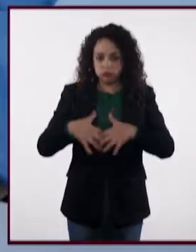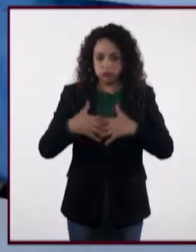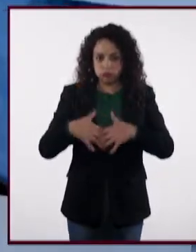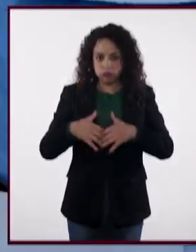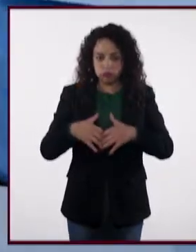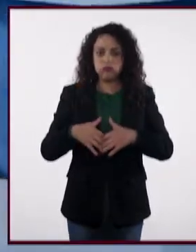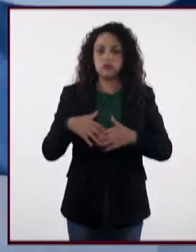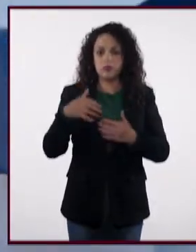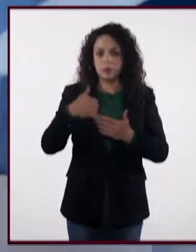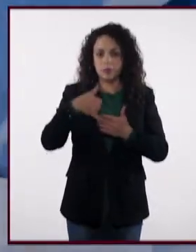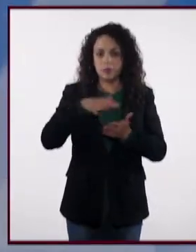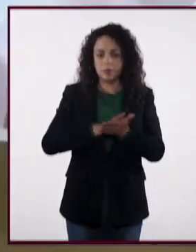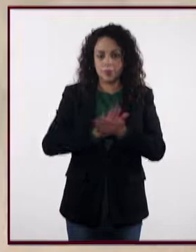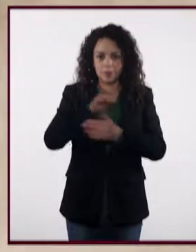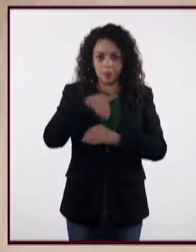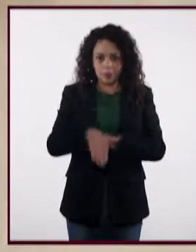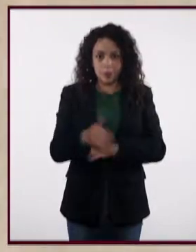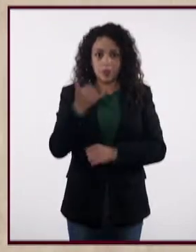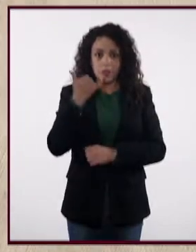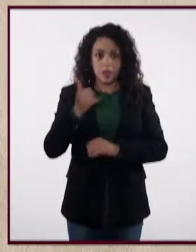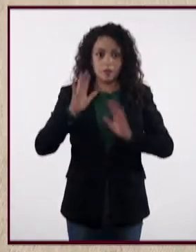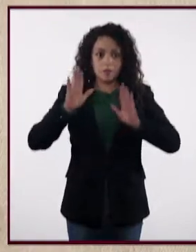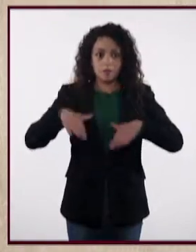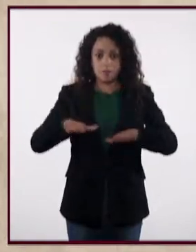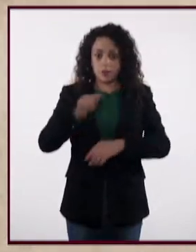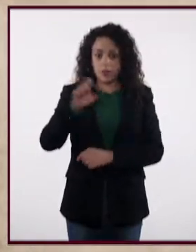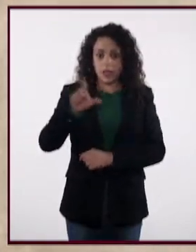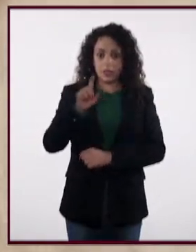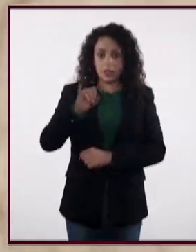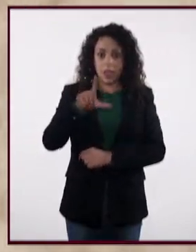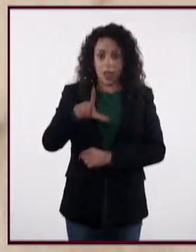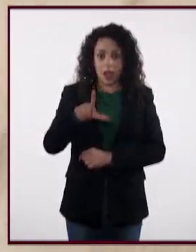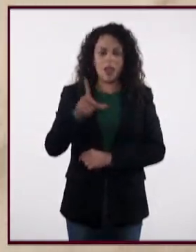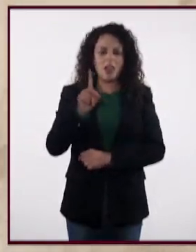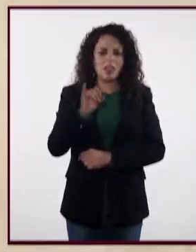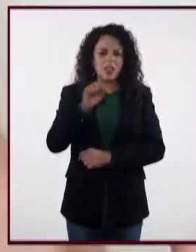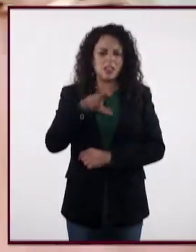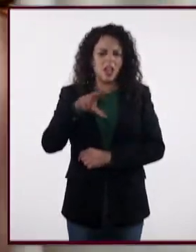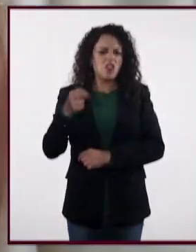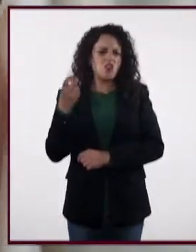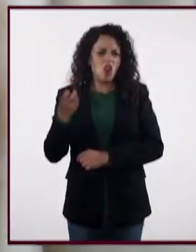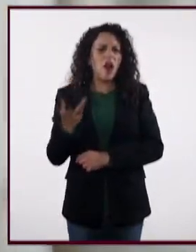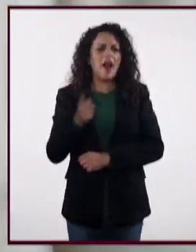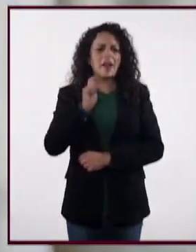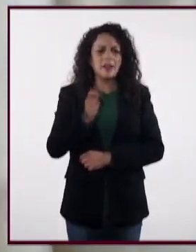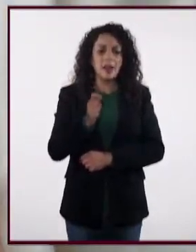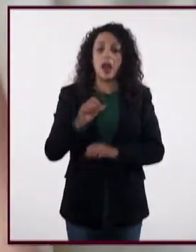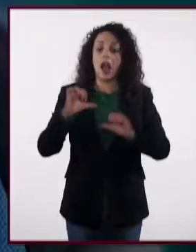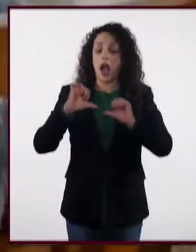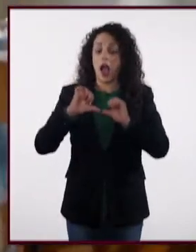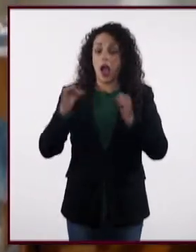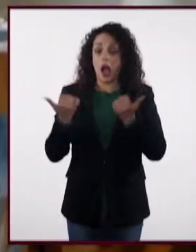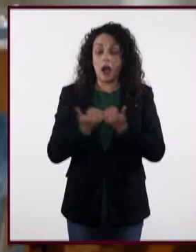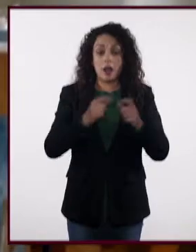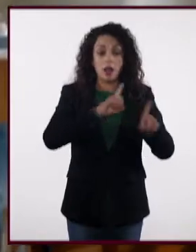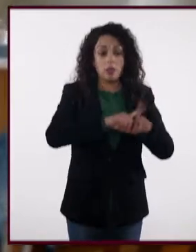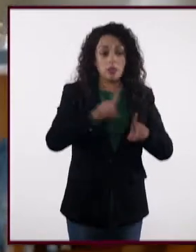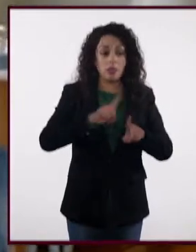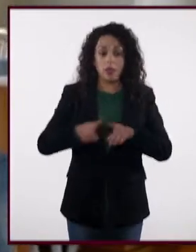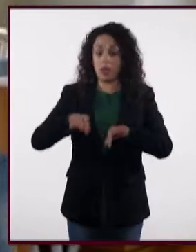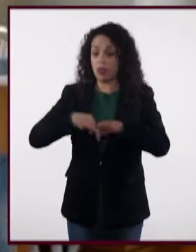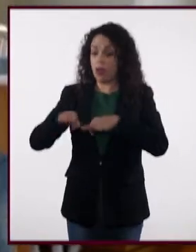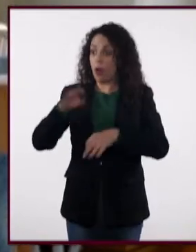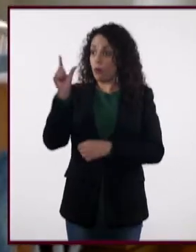diseño editorial y también el diseño textil. Por diseño textil nos referimos a una gran área de profesiones y trabajos